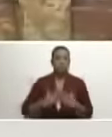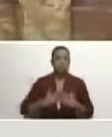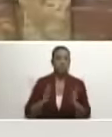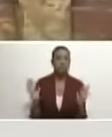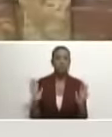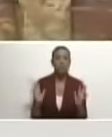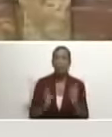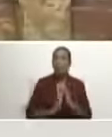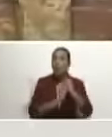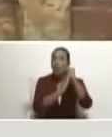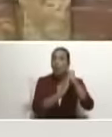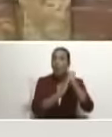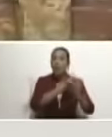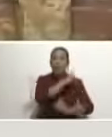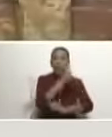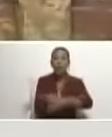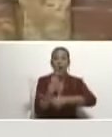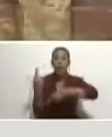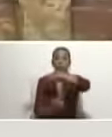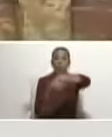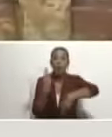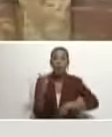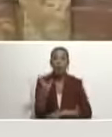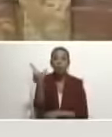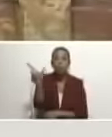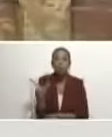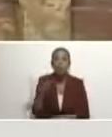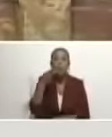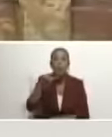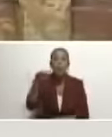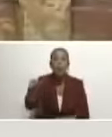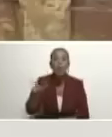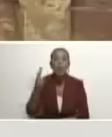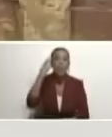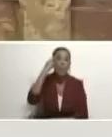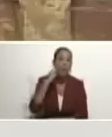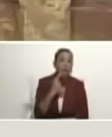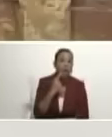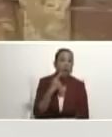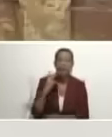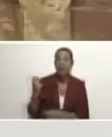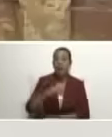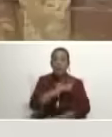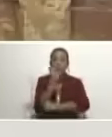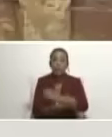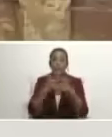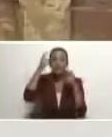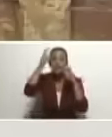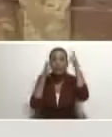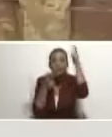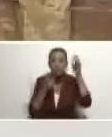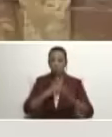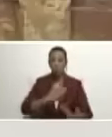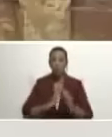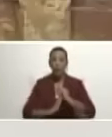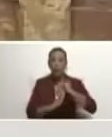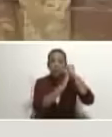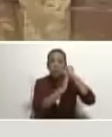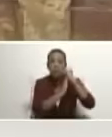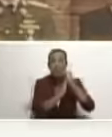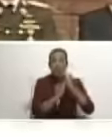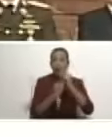y como líder de las fuerzas revolucionarias de Venezuela, de las fuerzas bolivarianas, de las fuerzas chavistas, de las fuerzas